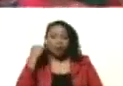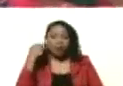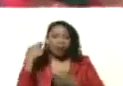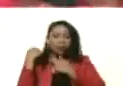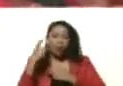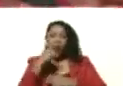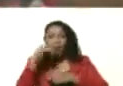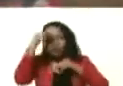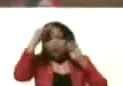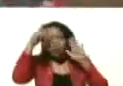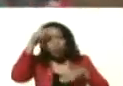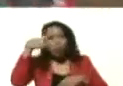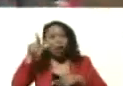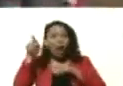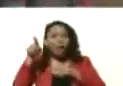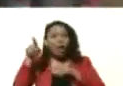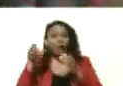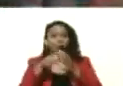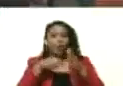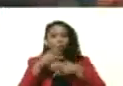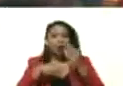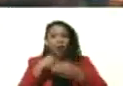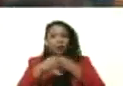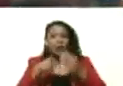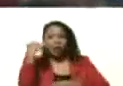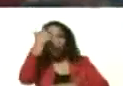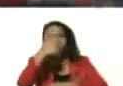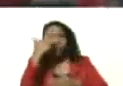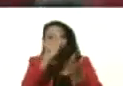no atiende a su pueblo, ahí está el partido para dar la cara.